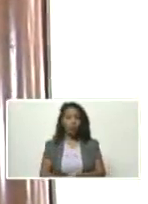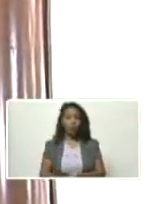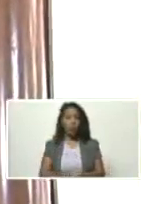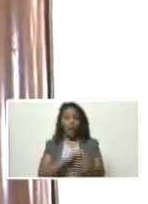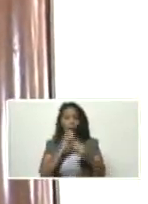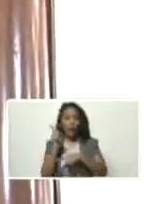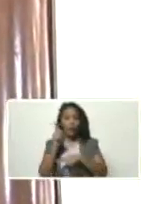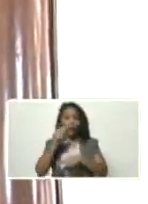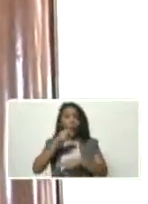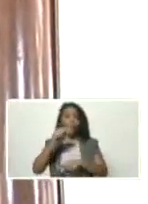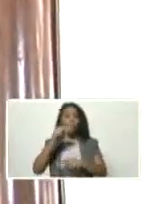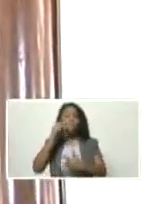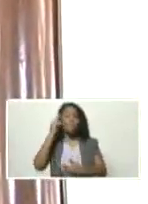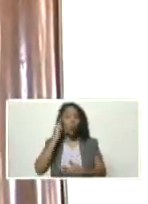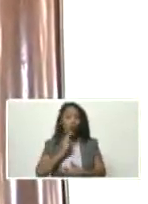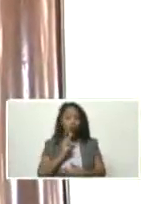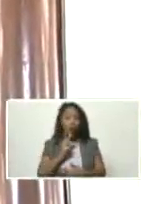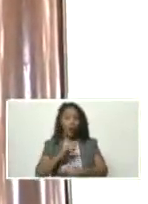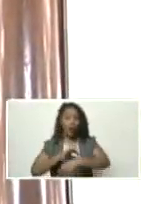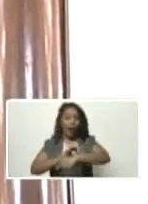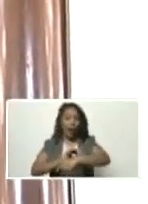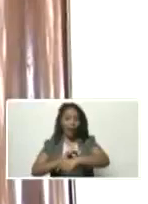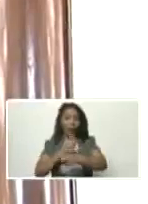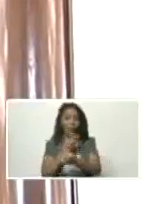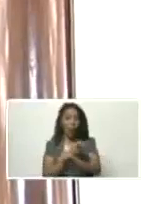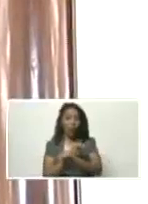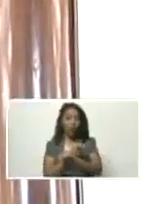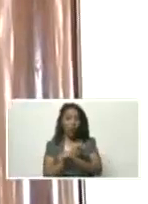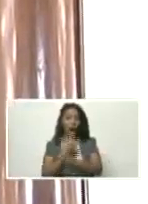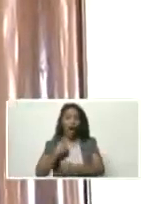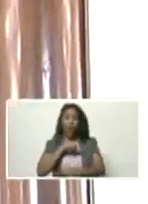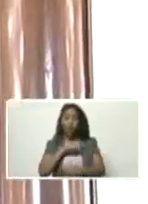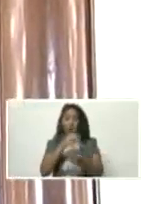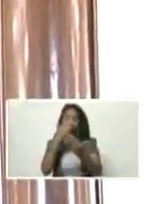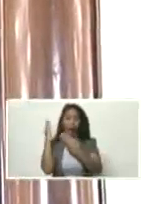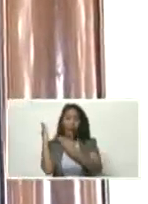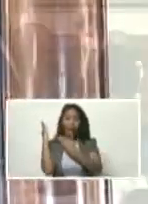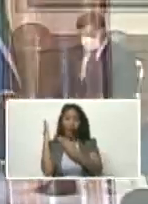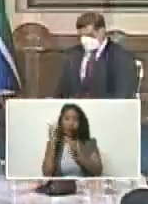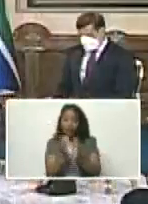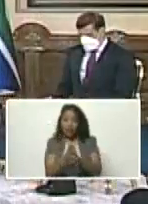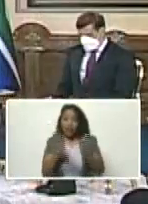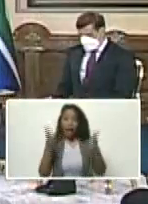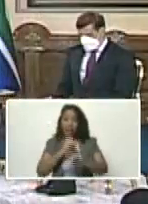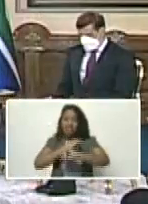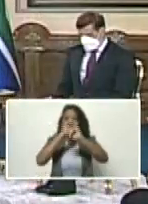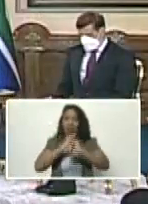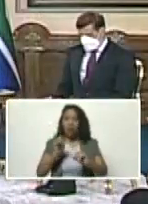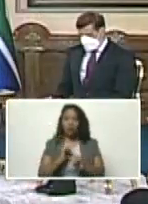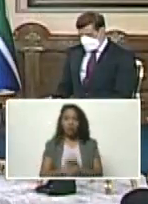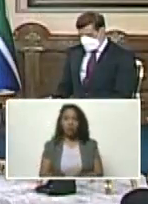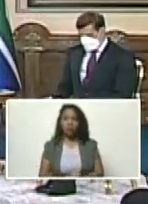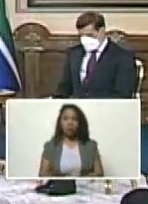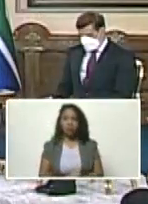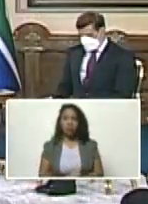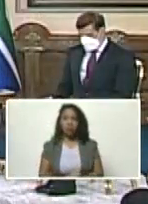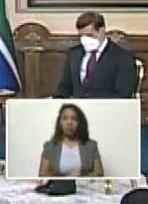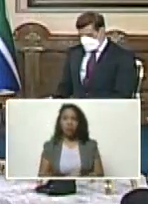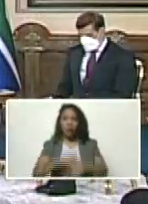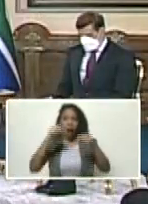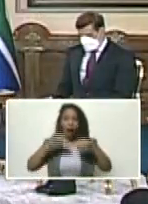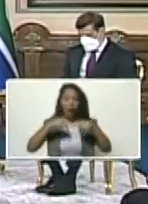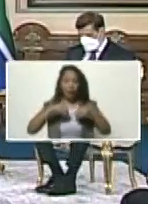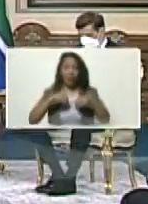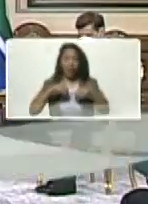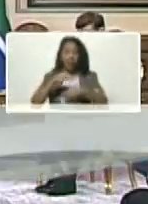Ese es Bolívar, en carne y hueso. Así que para nosotros es una gran felicidad, aquí